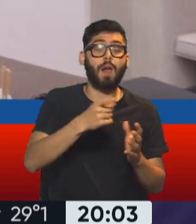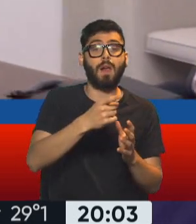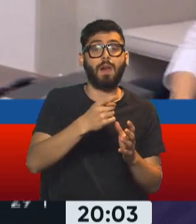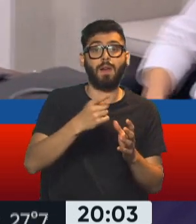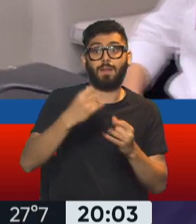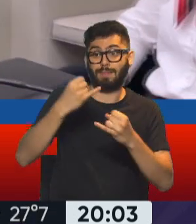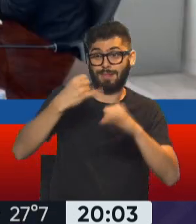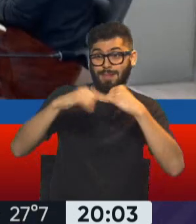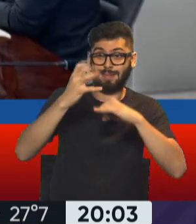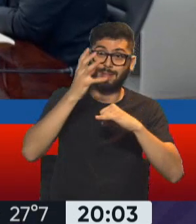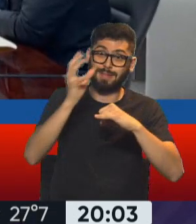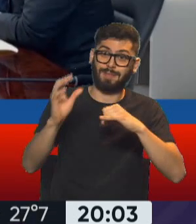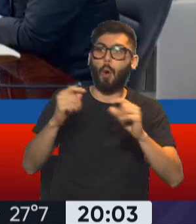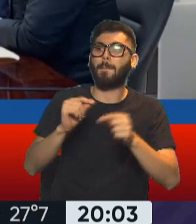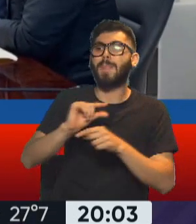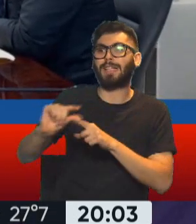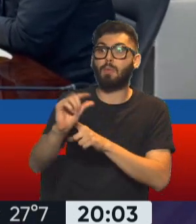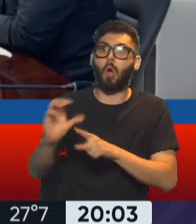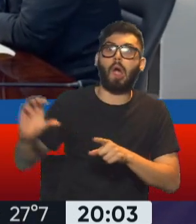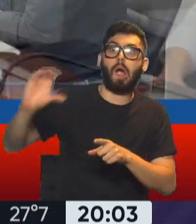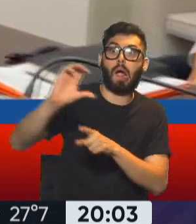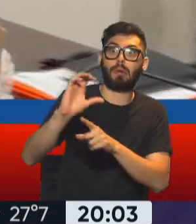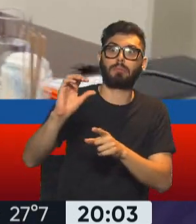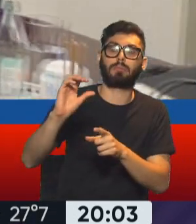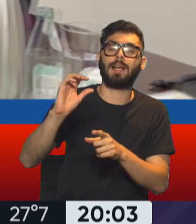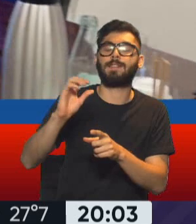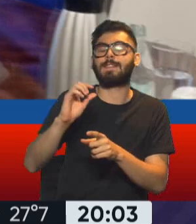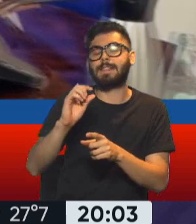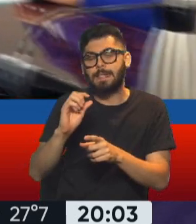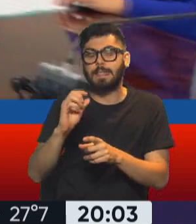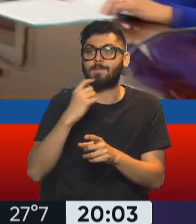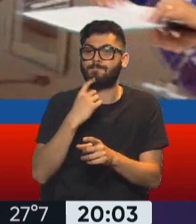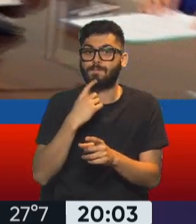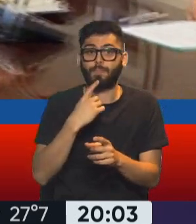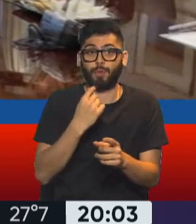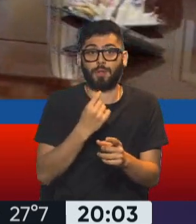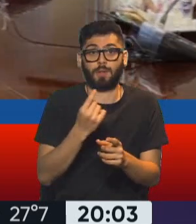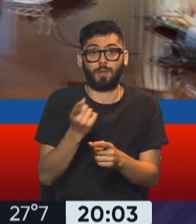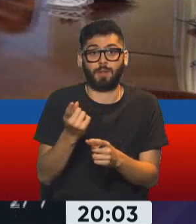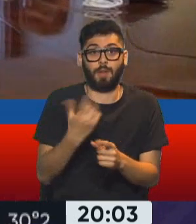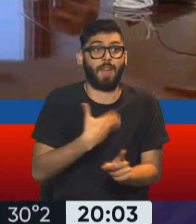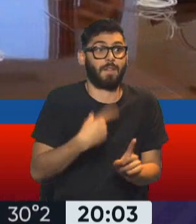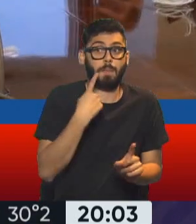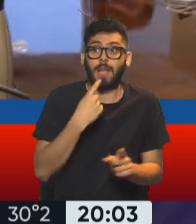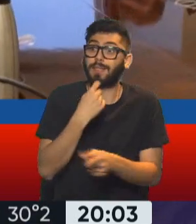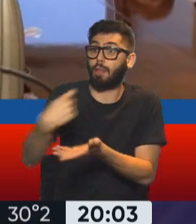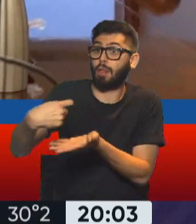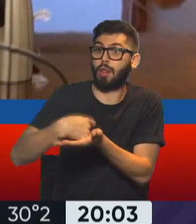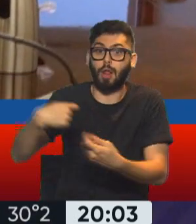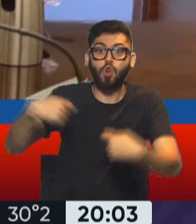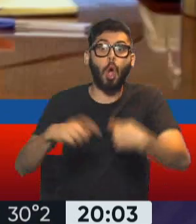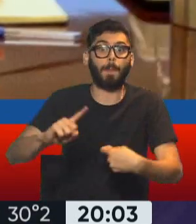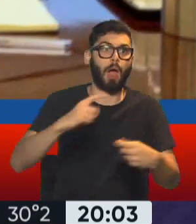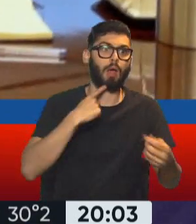las sobretasas que se cobran a los préstamos porque podría desestabilizar financieramente al Fondo Monetario Internacional. Es